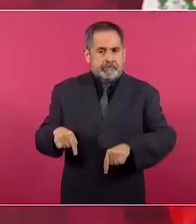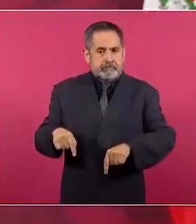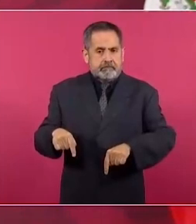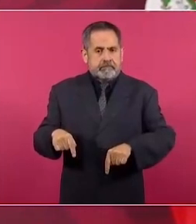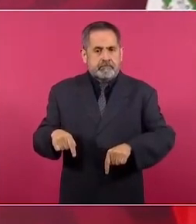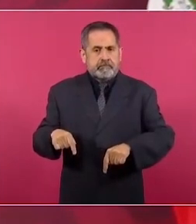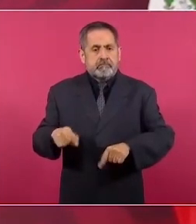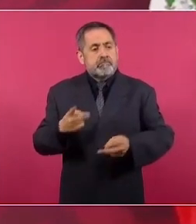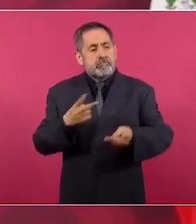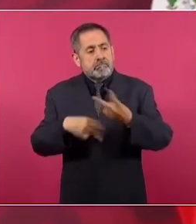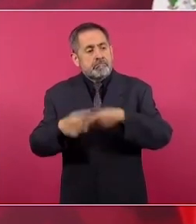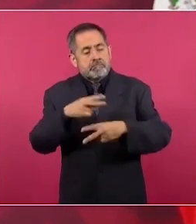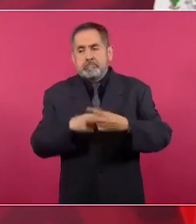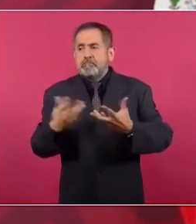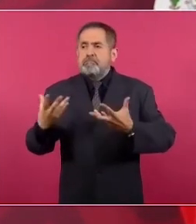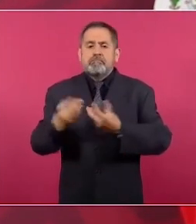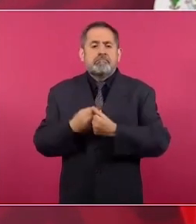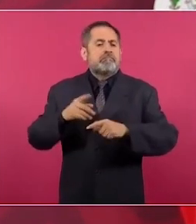Van a estar con nosotros,